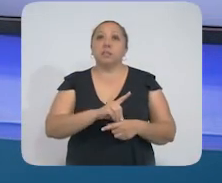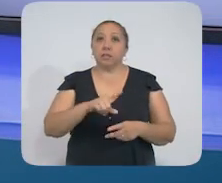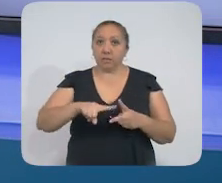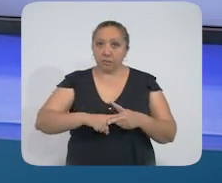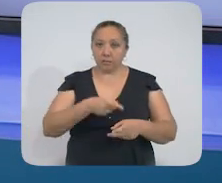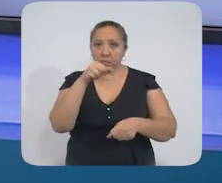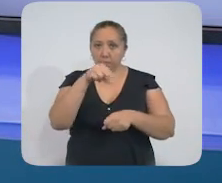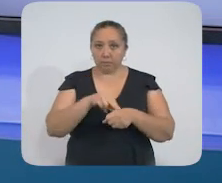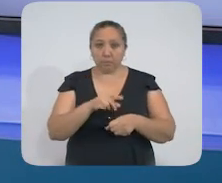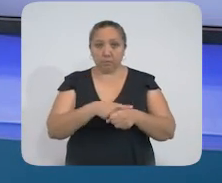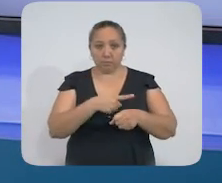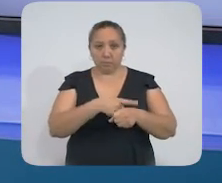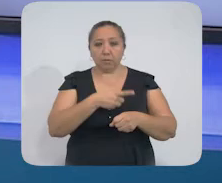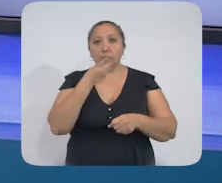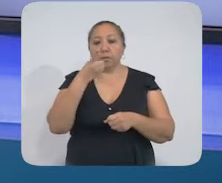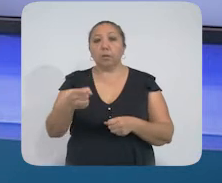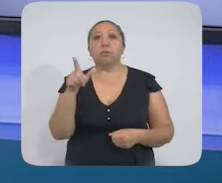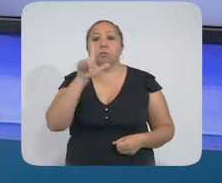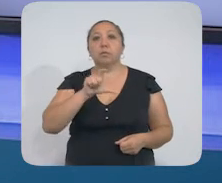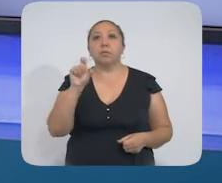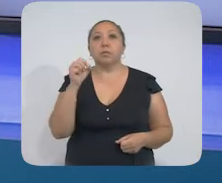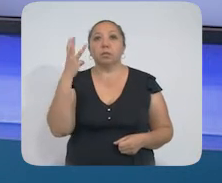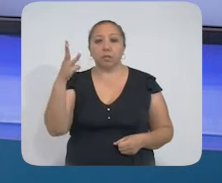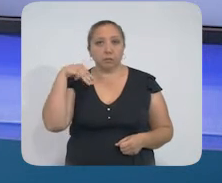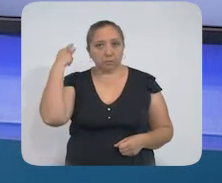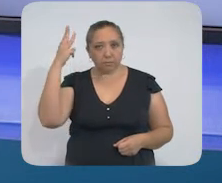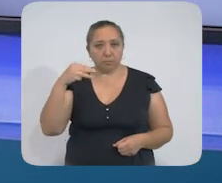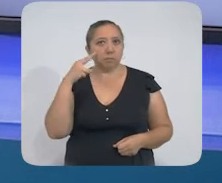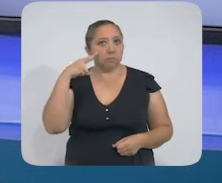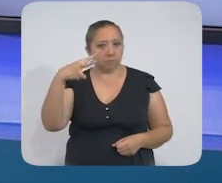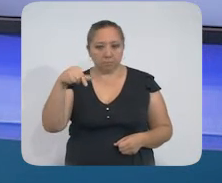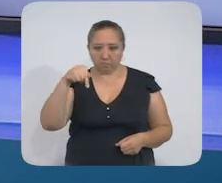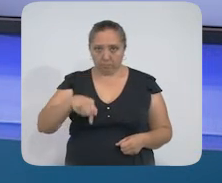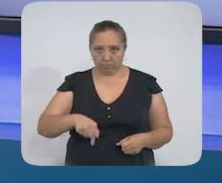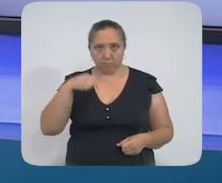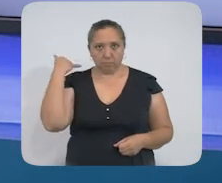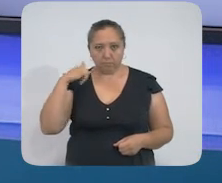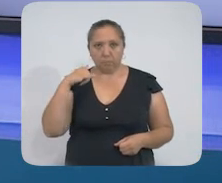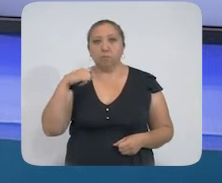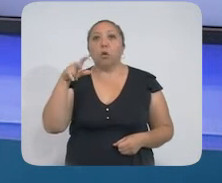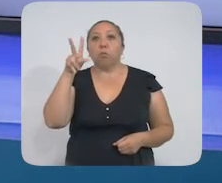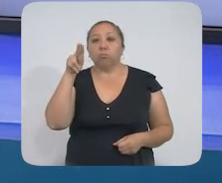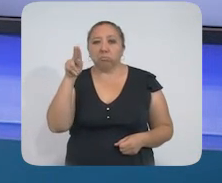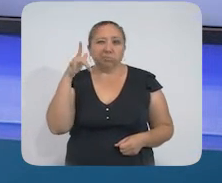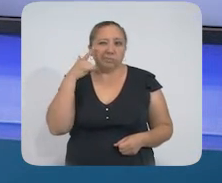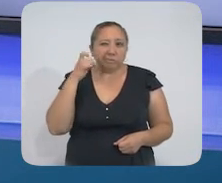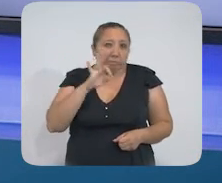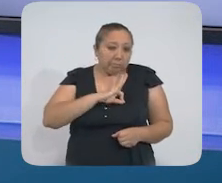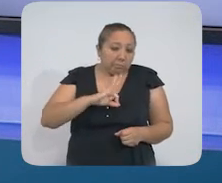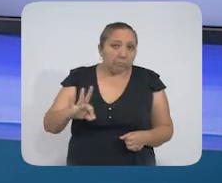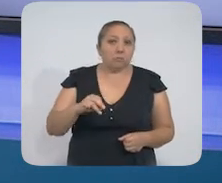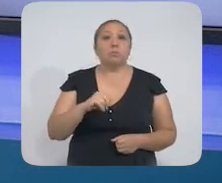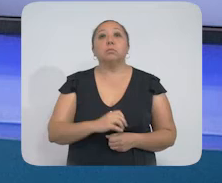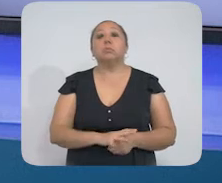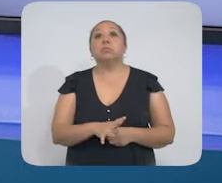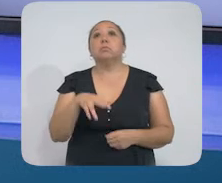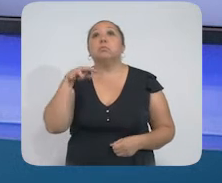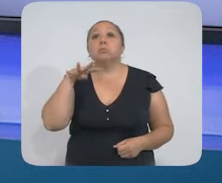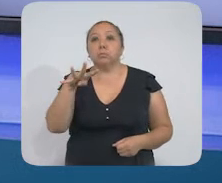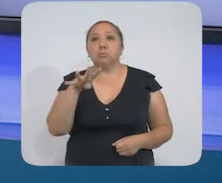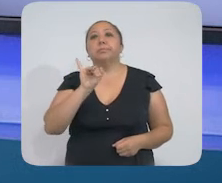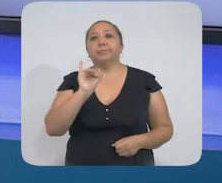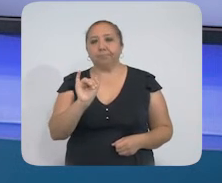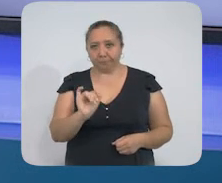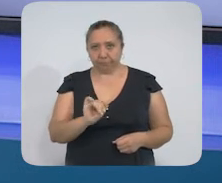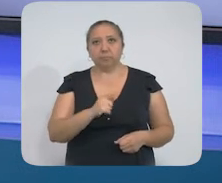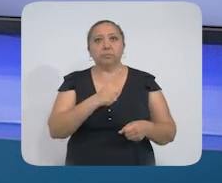la contingencia y hasta el día de hoy, lunes 23 de marzo, se han detectado en Yucatán 80 casos sospechosos, de los cuales 19